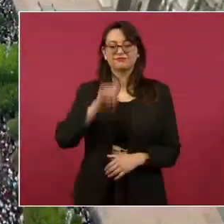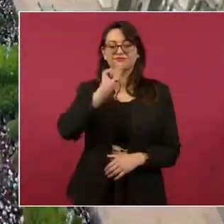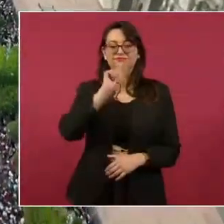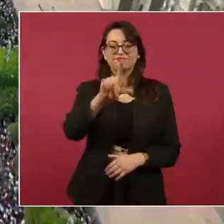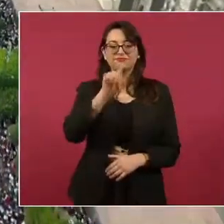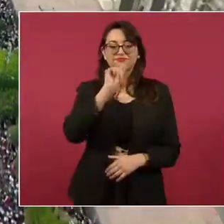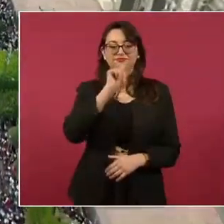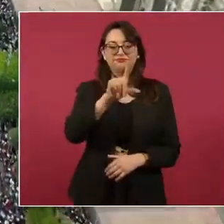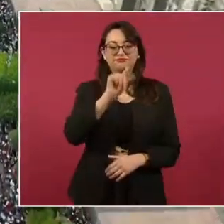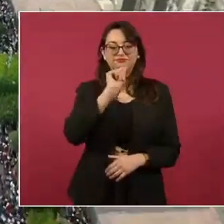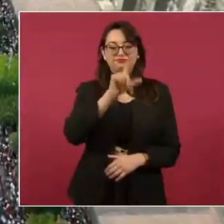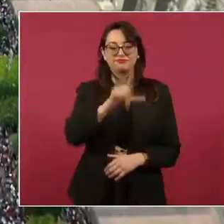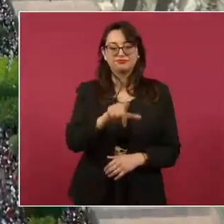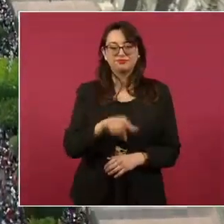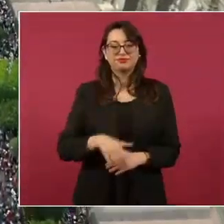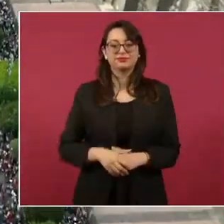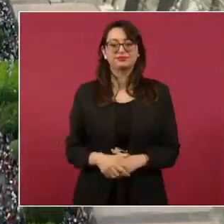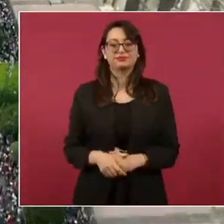Jalisco,